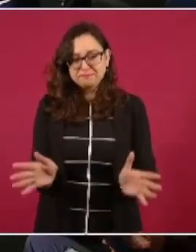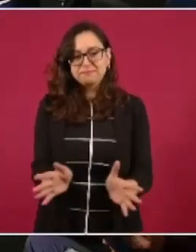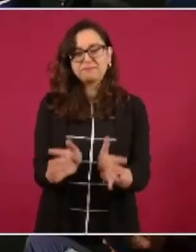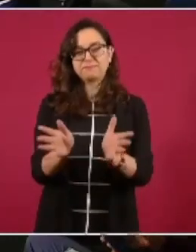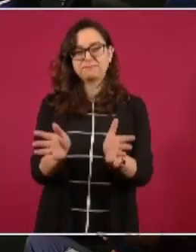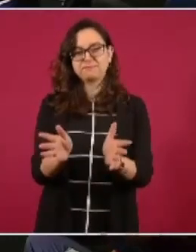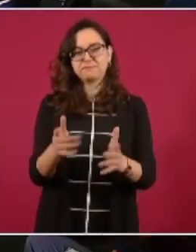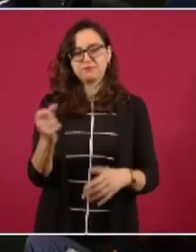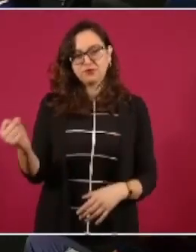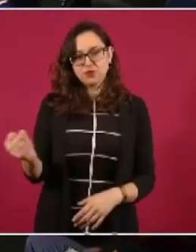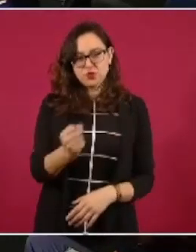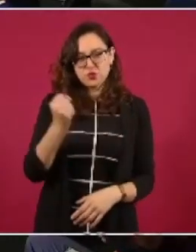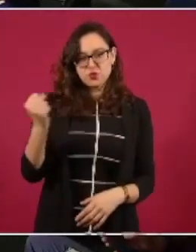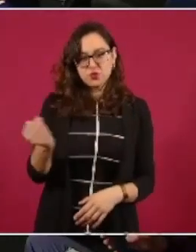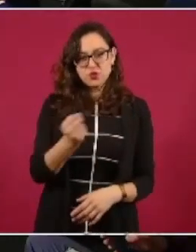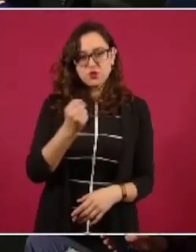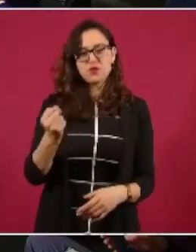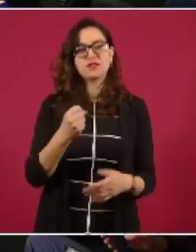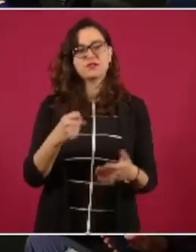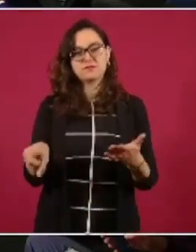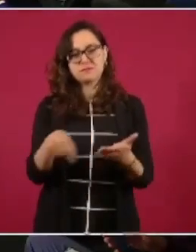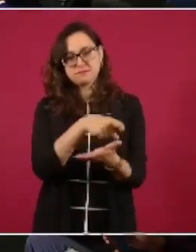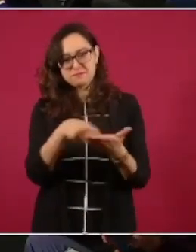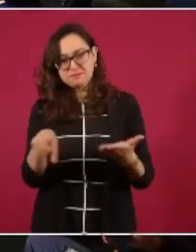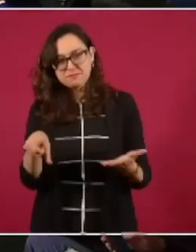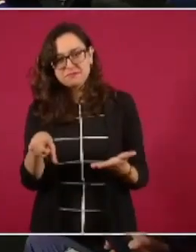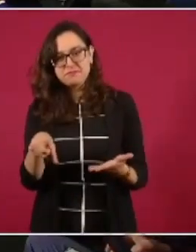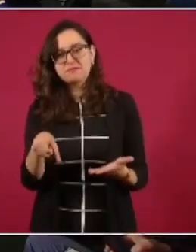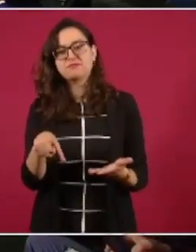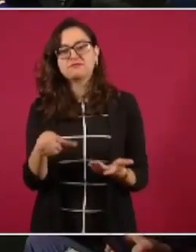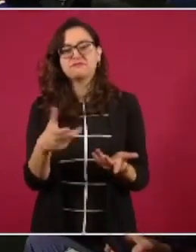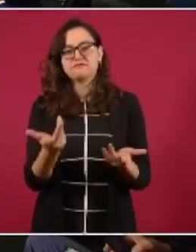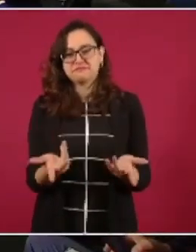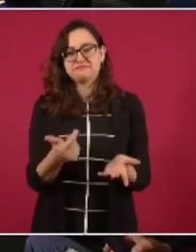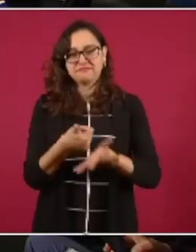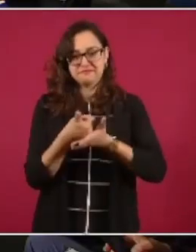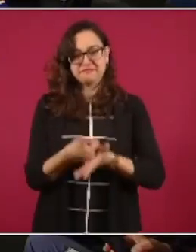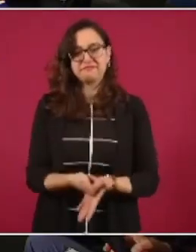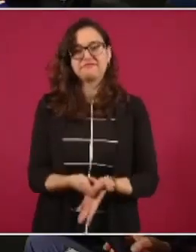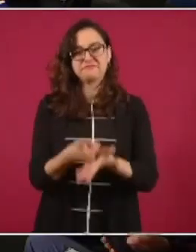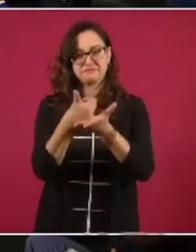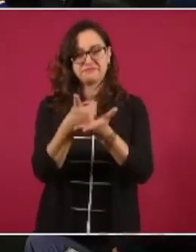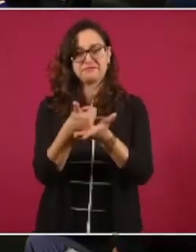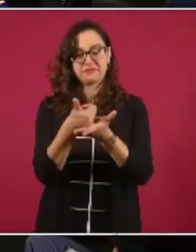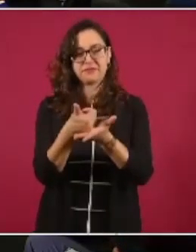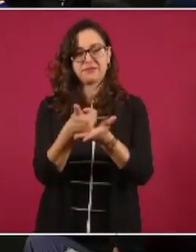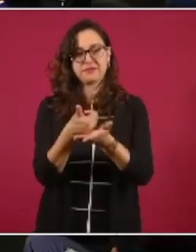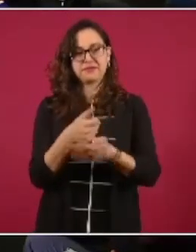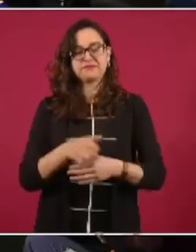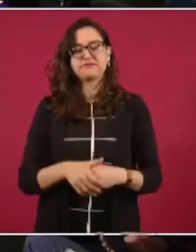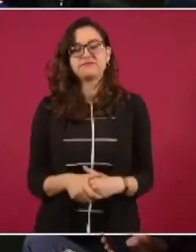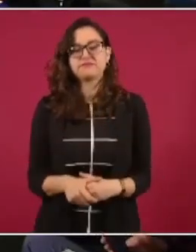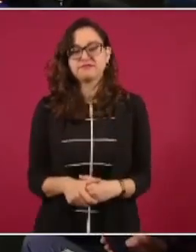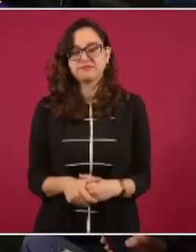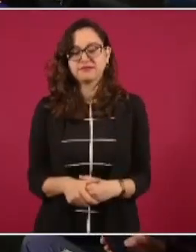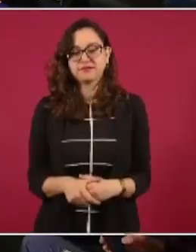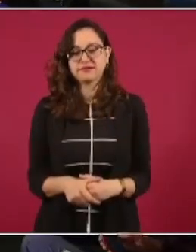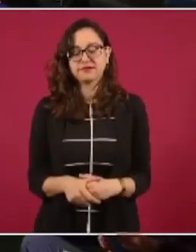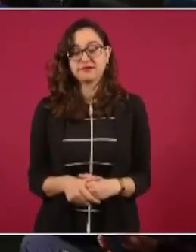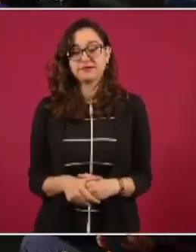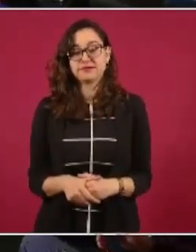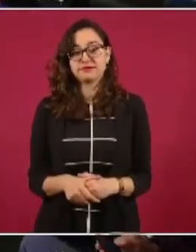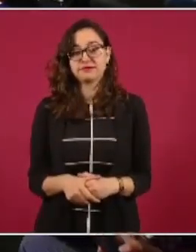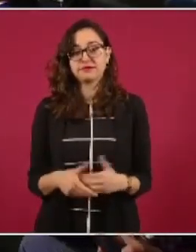se tenga suerte y además se ayude, porque toda